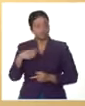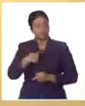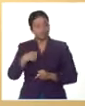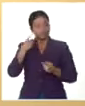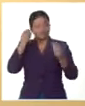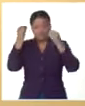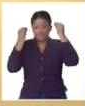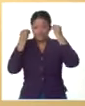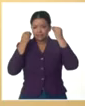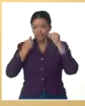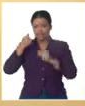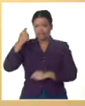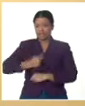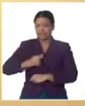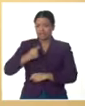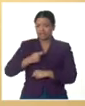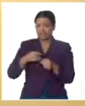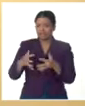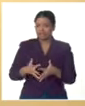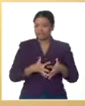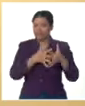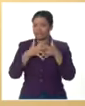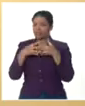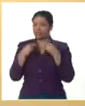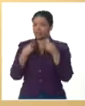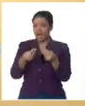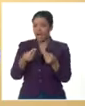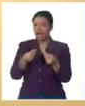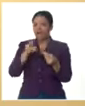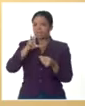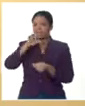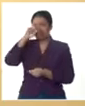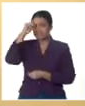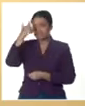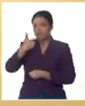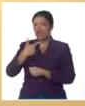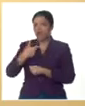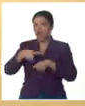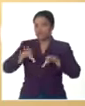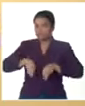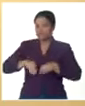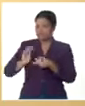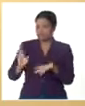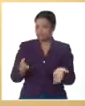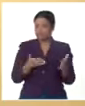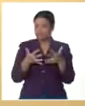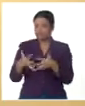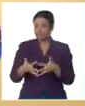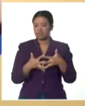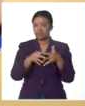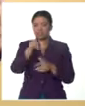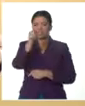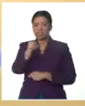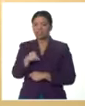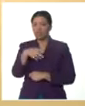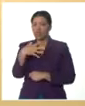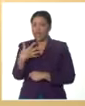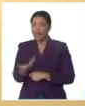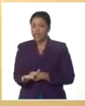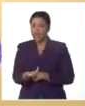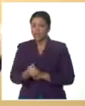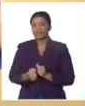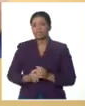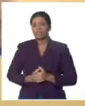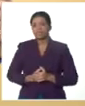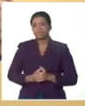la decisión reciente de otorgar asilo político a la persona que secuestró